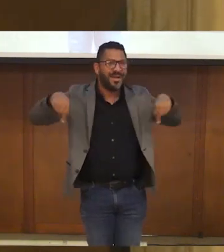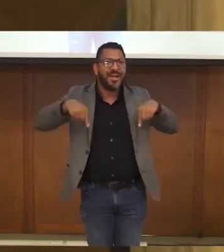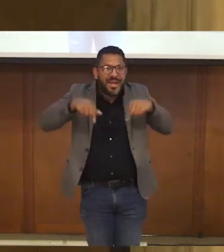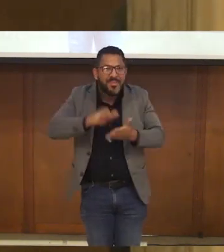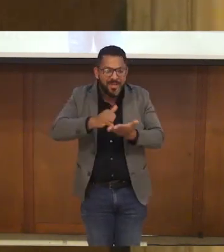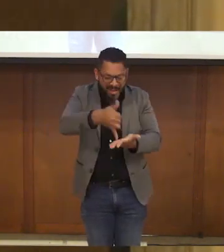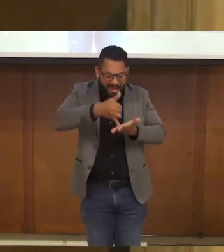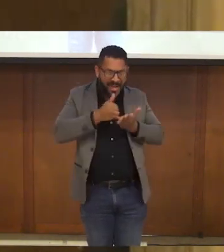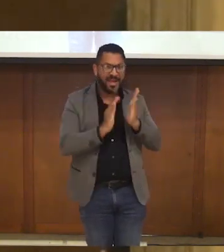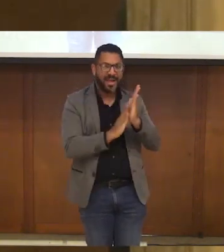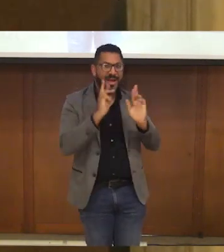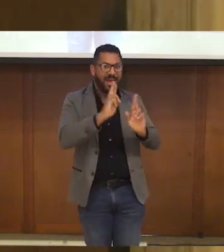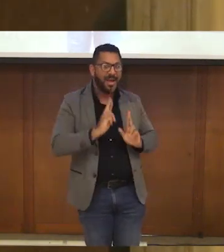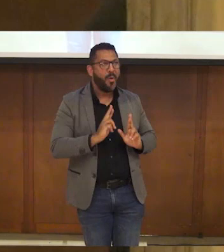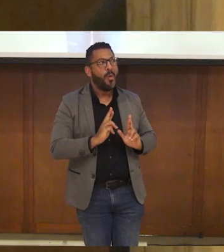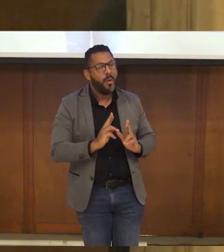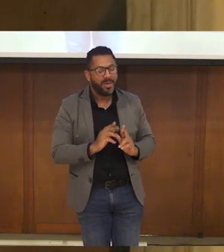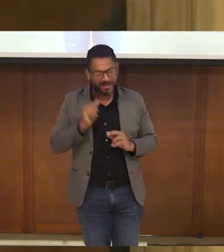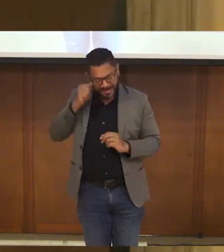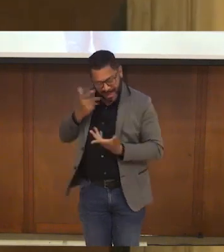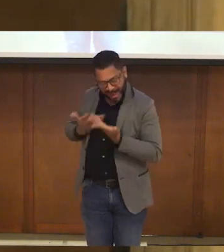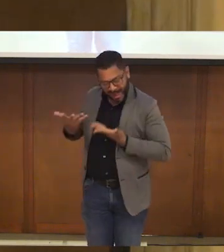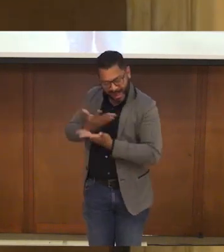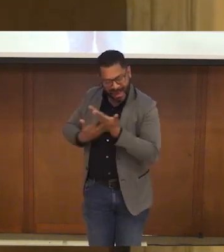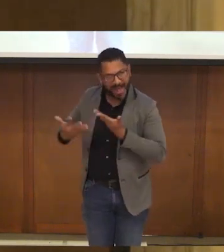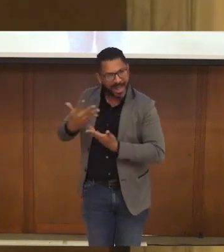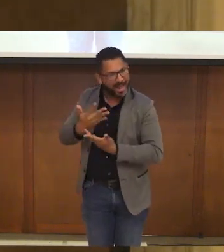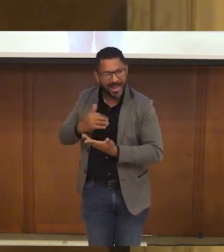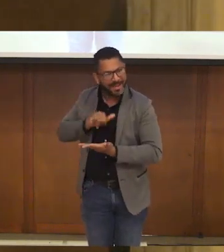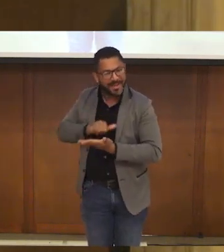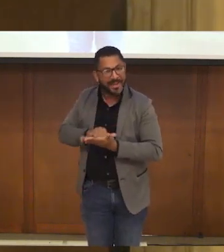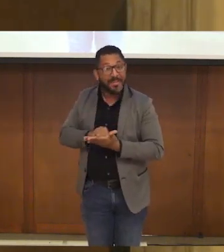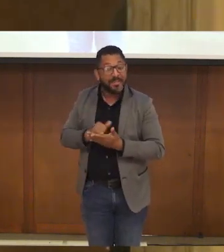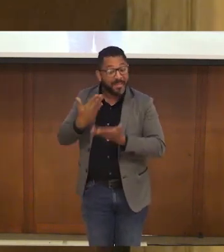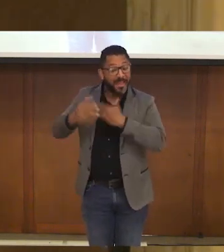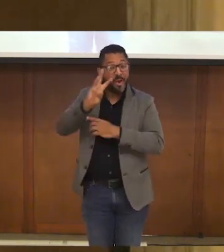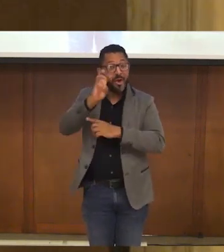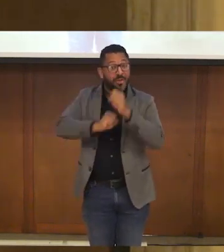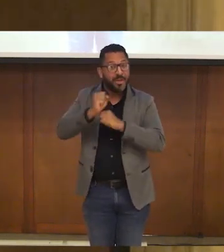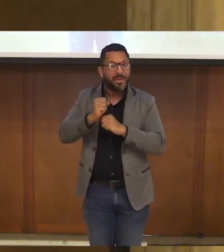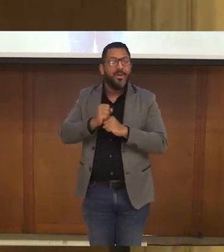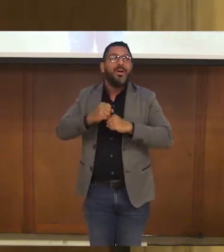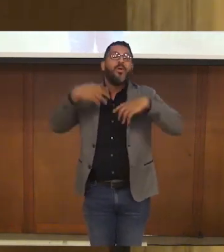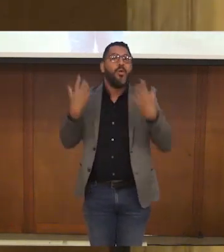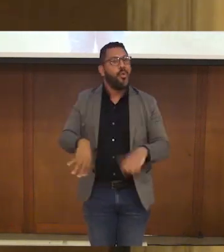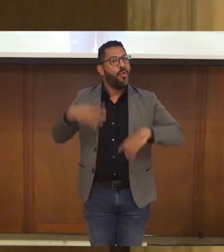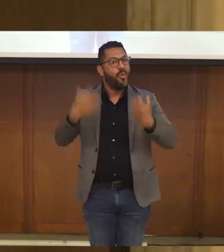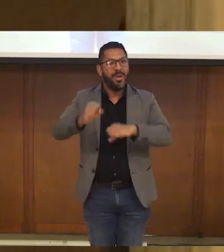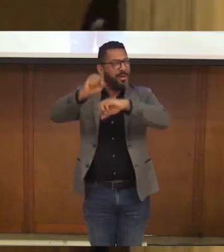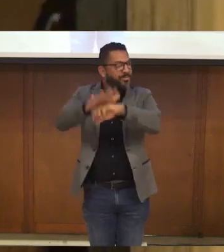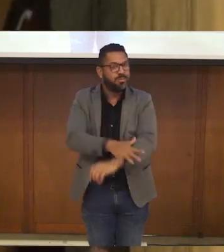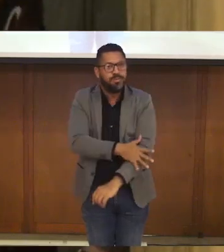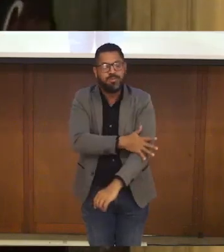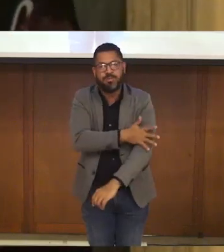mismo escenario, en este mismo salón, y lo recordábamos porque era un momento muy